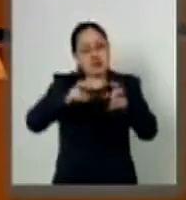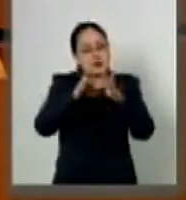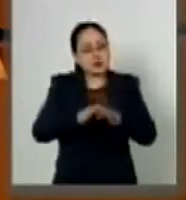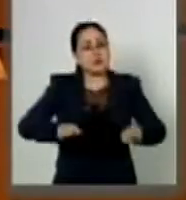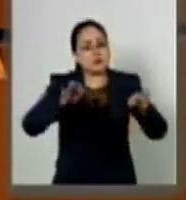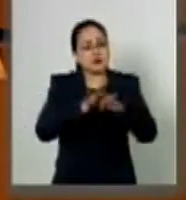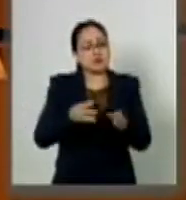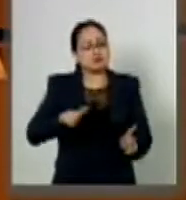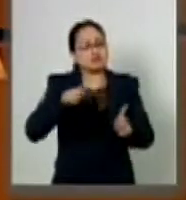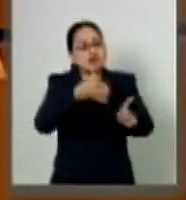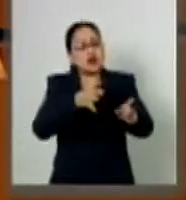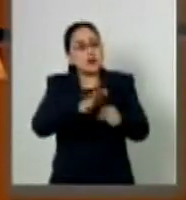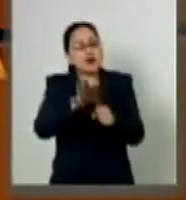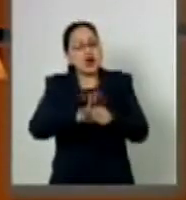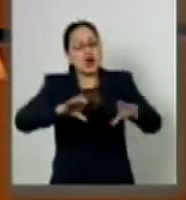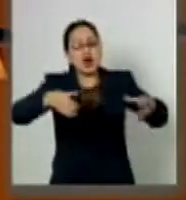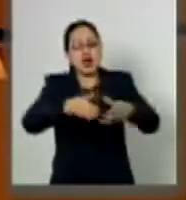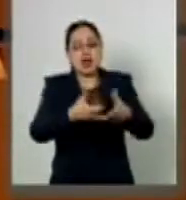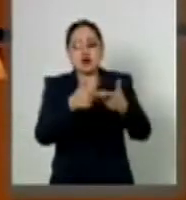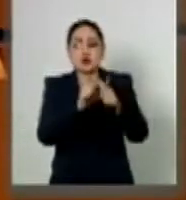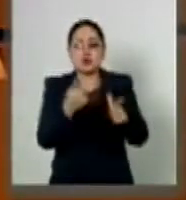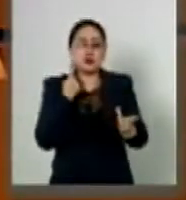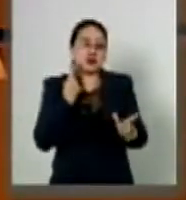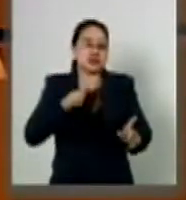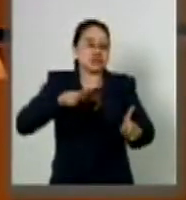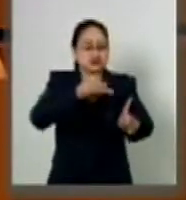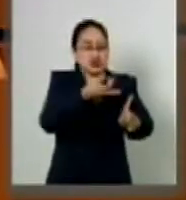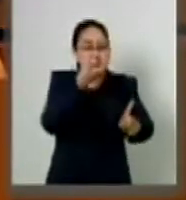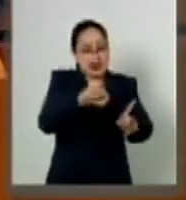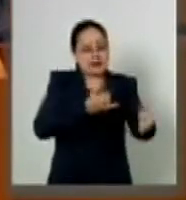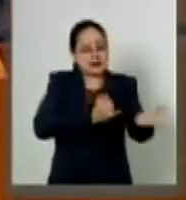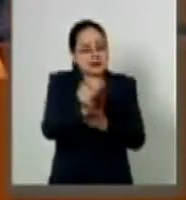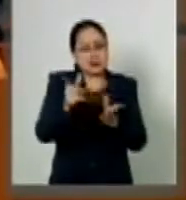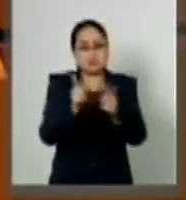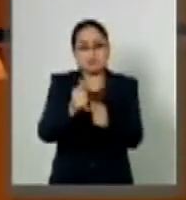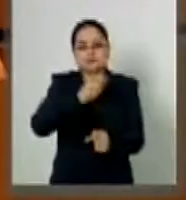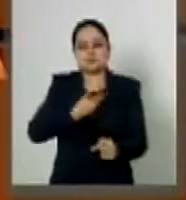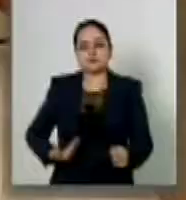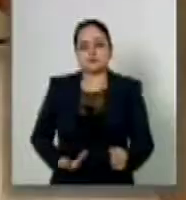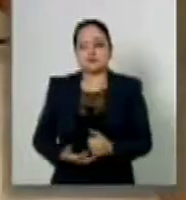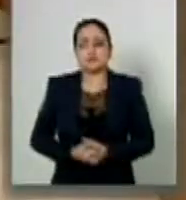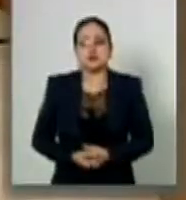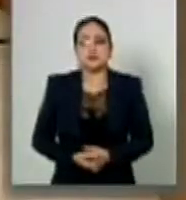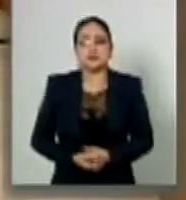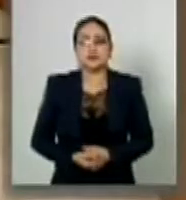darle todo el arbitraje a una fuerza política que actúa de esa manera. Es cuanto, presidente.